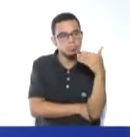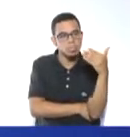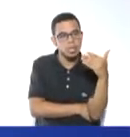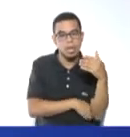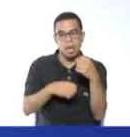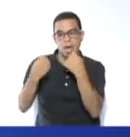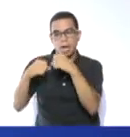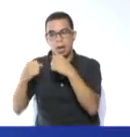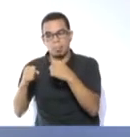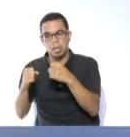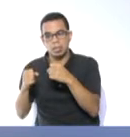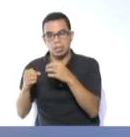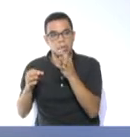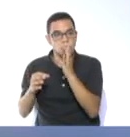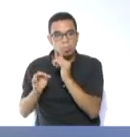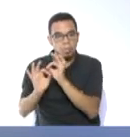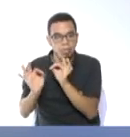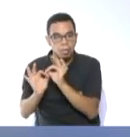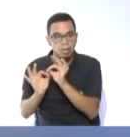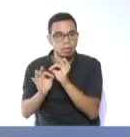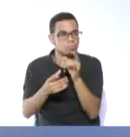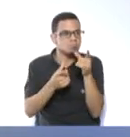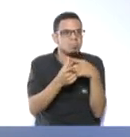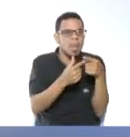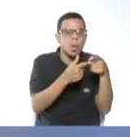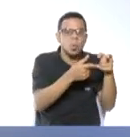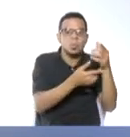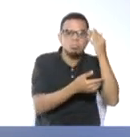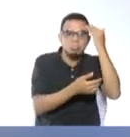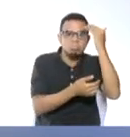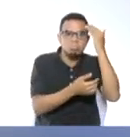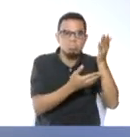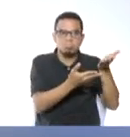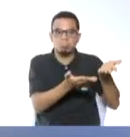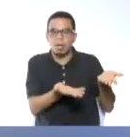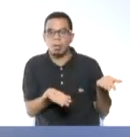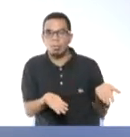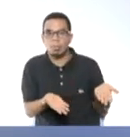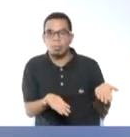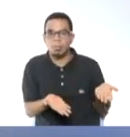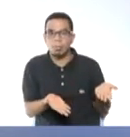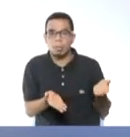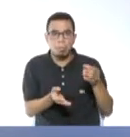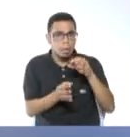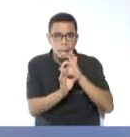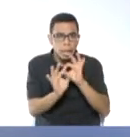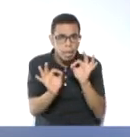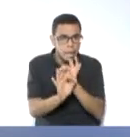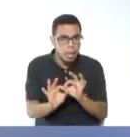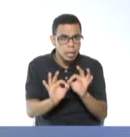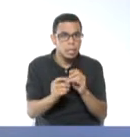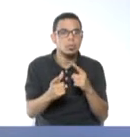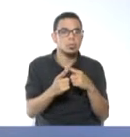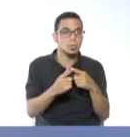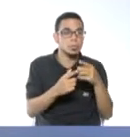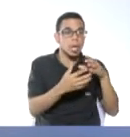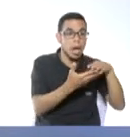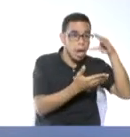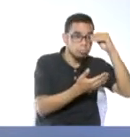pura fantasía. Entonces, cuando yo iniciaba hablando en idioma ancestral, cuando refería,